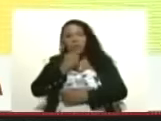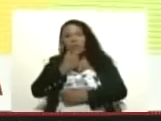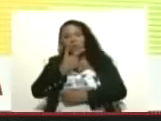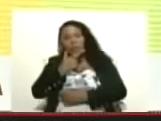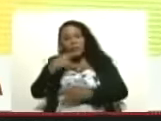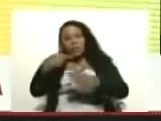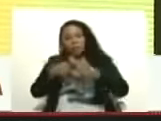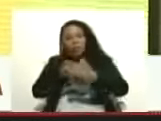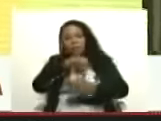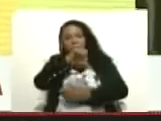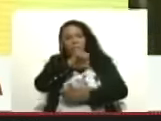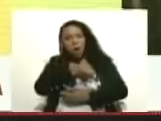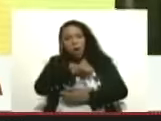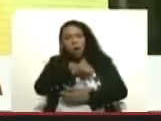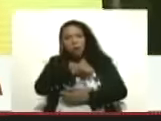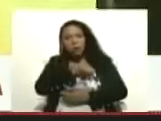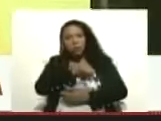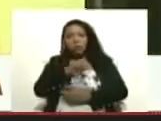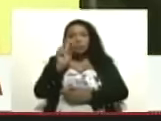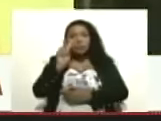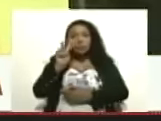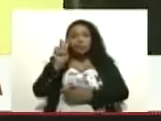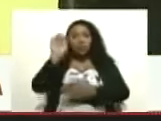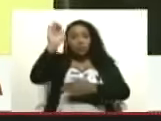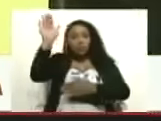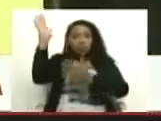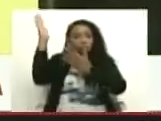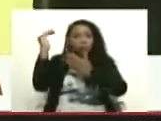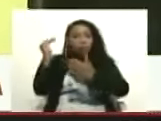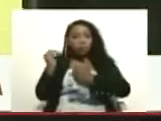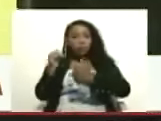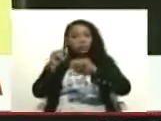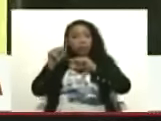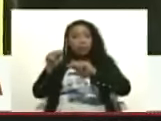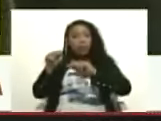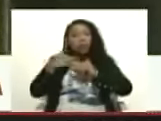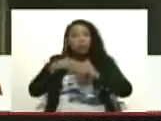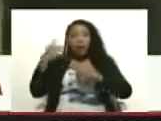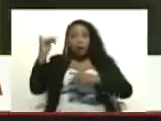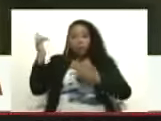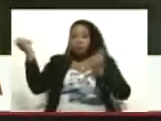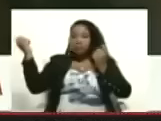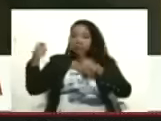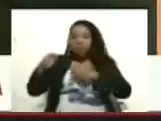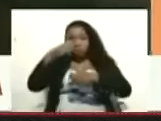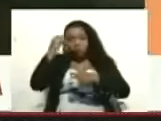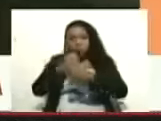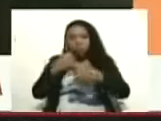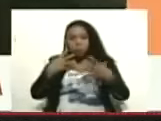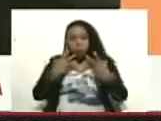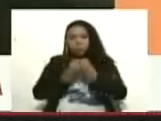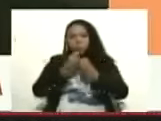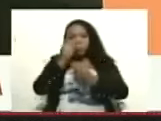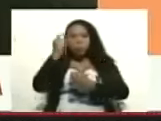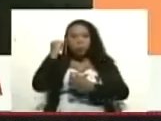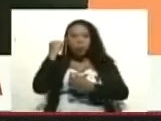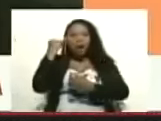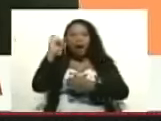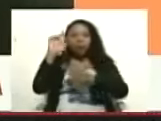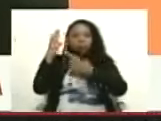Venezuela que ama la Venezuela que ve el futuro con esperanza y a ella tenemos que apostar Tenemos que trabajar juntas y juntos tenemos la